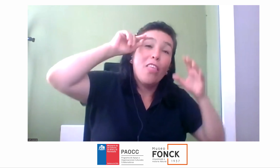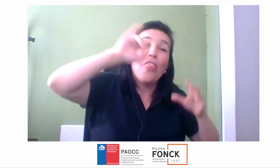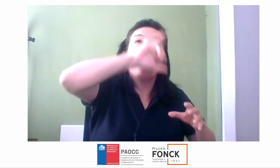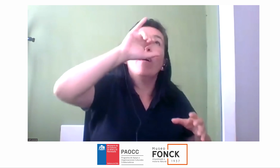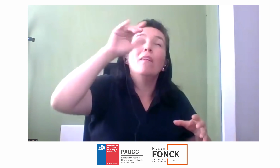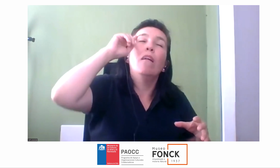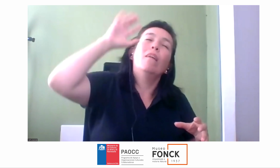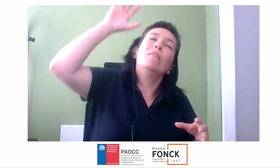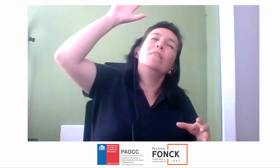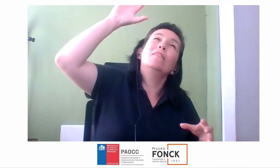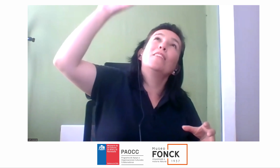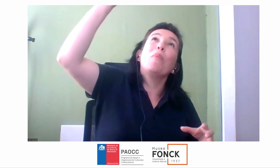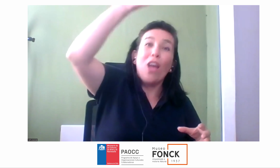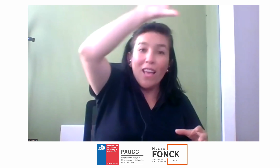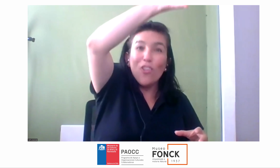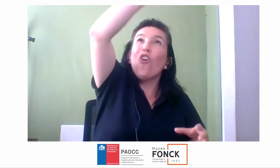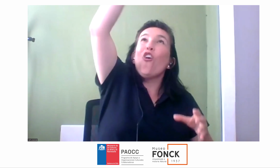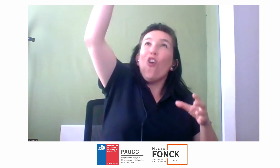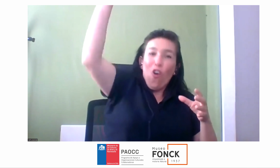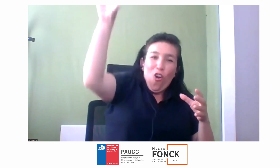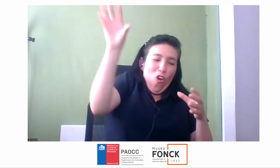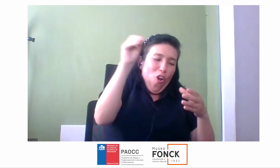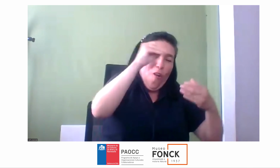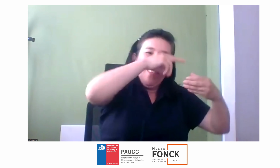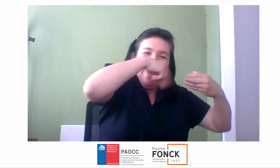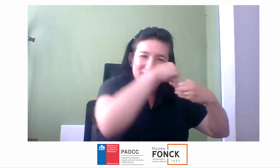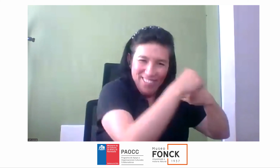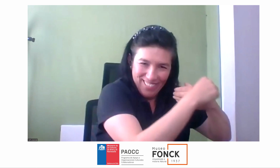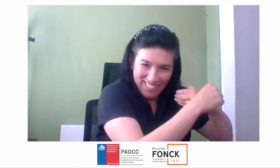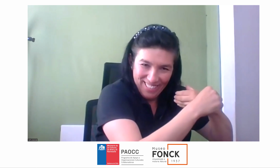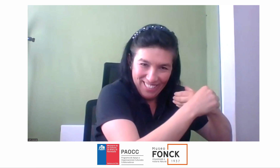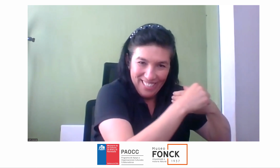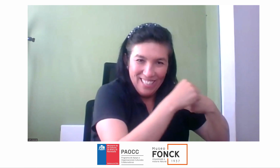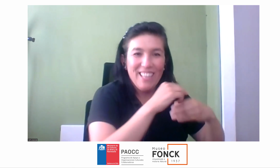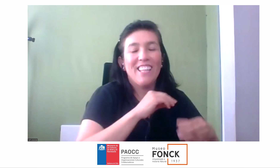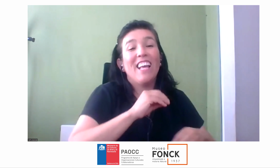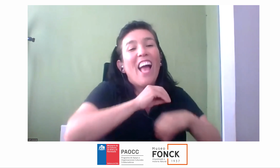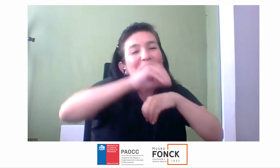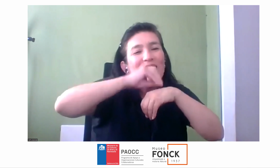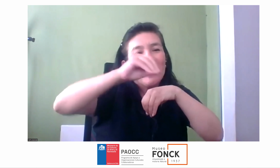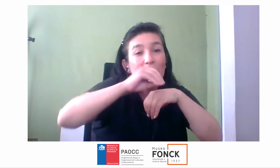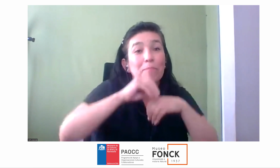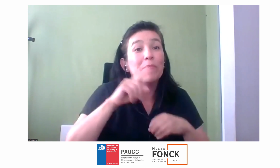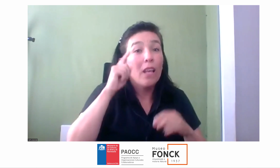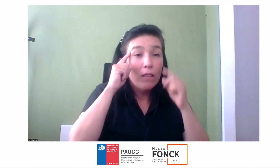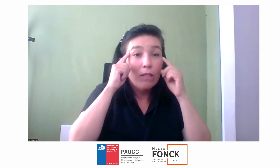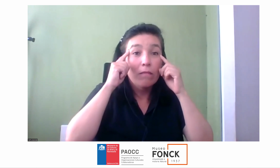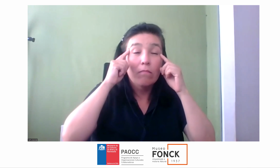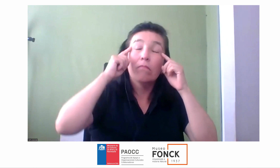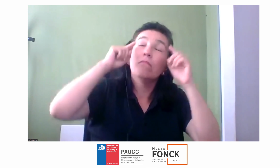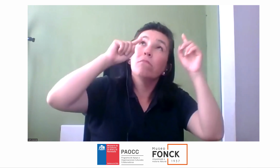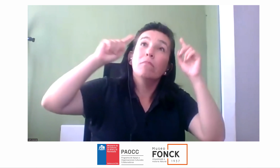Aguita preincaica. Básicamente se ha planteado de que esta secuencia, estas imágenes, está la...